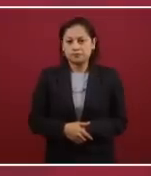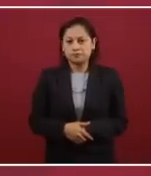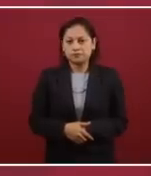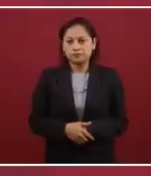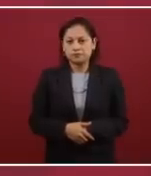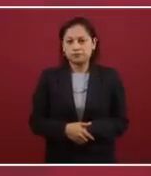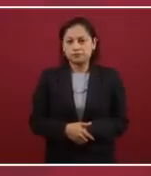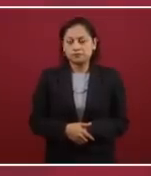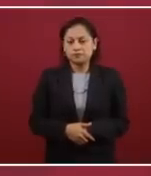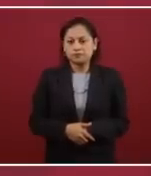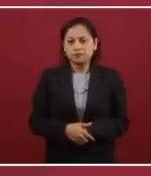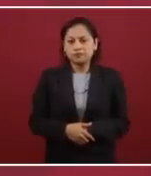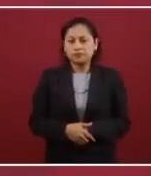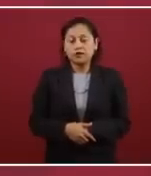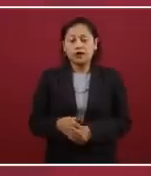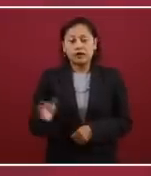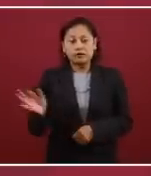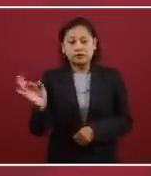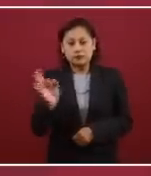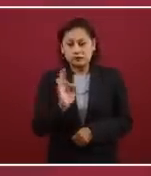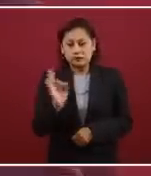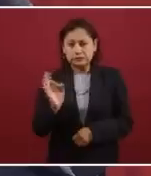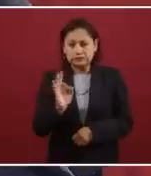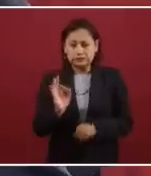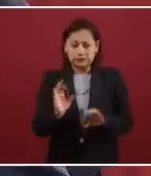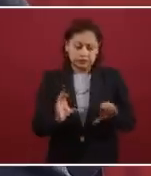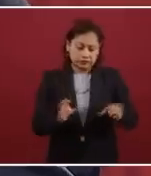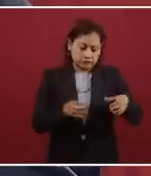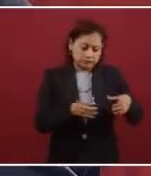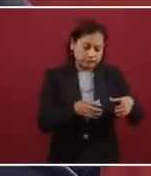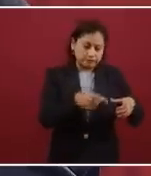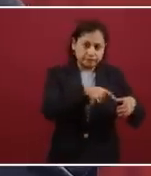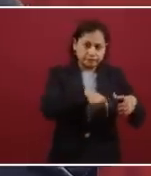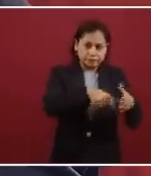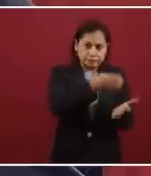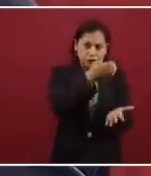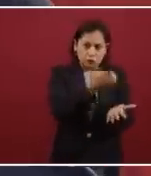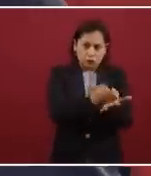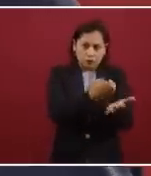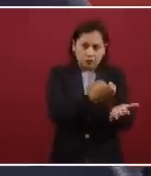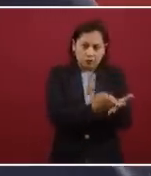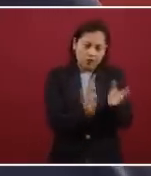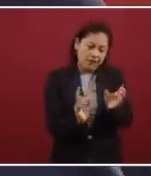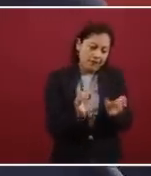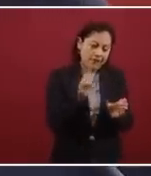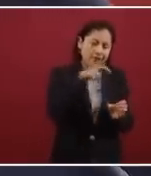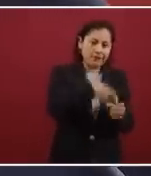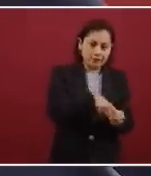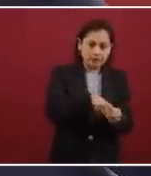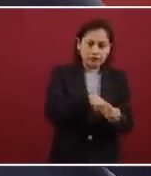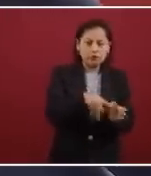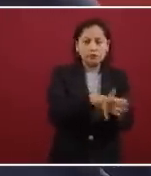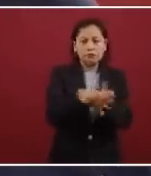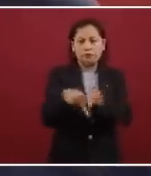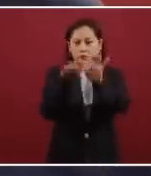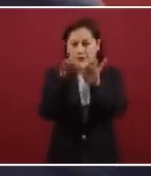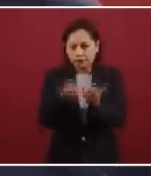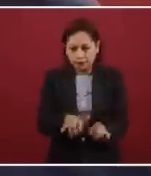el poder económico esté en medios de comunicación, porque también